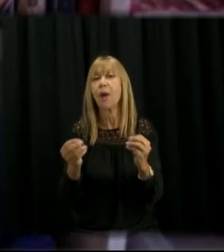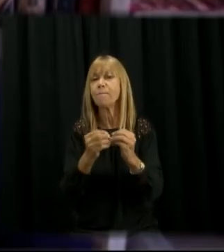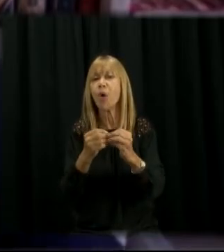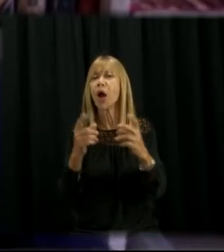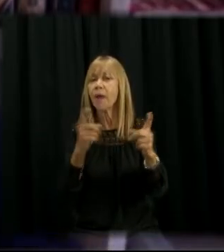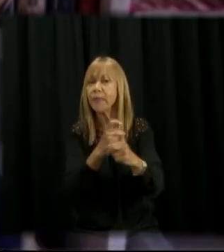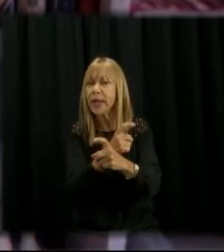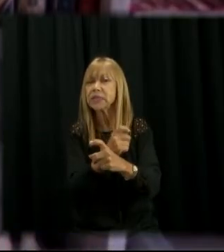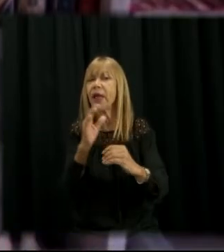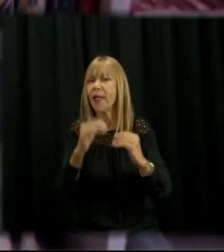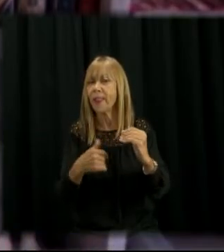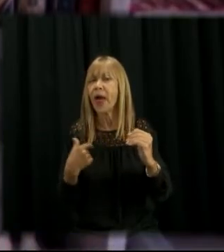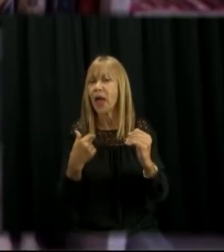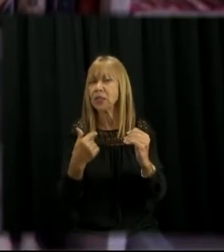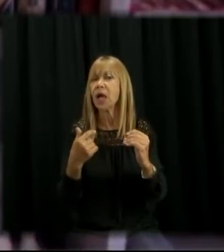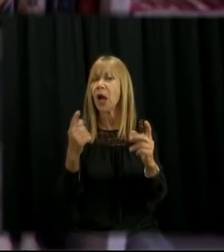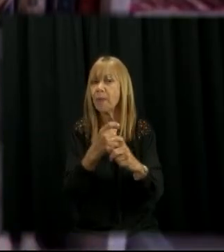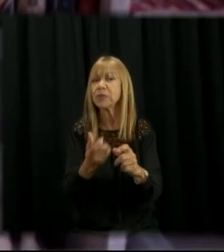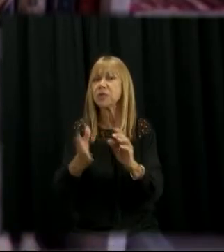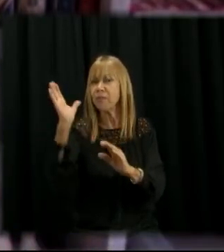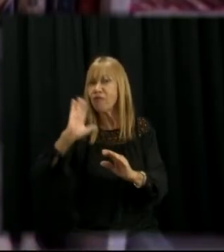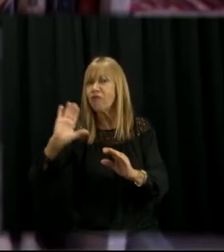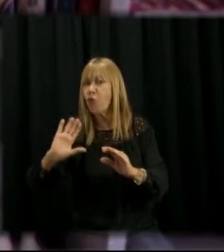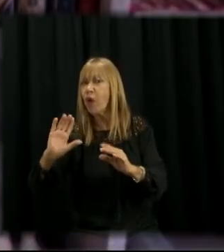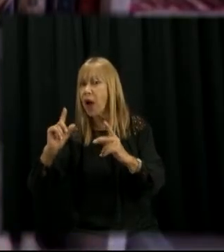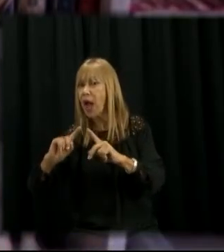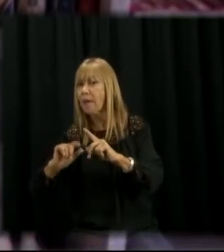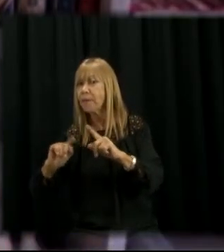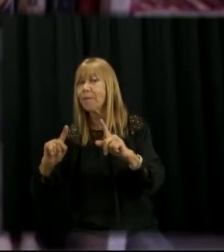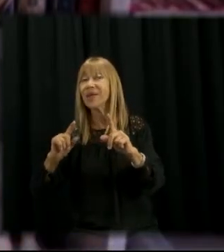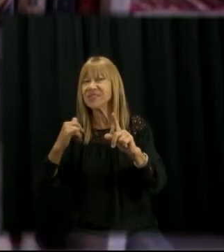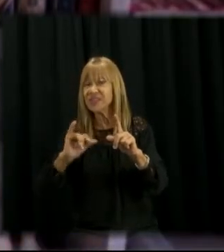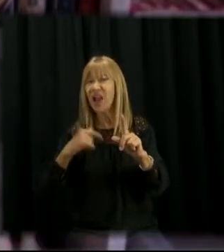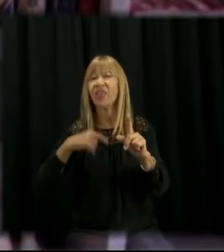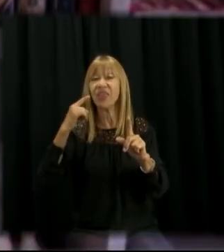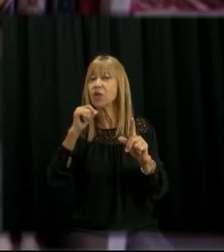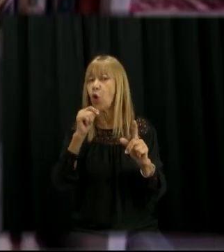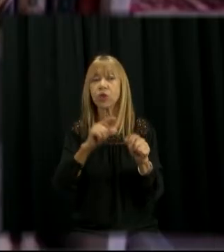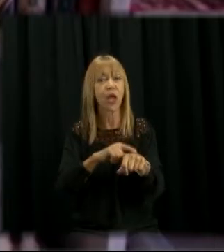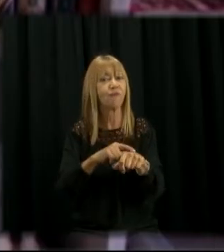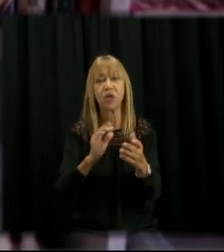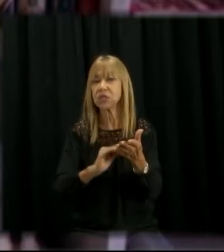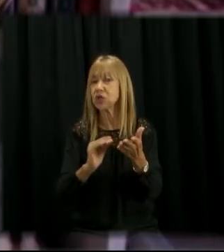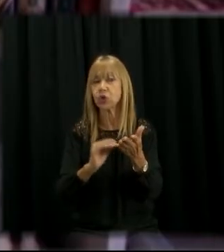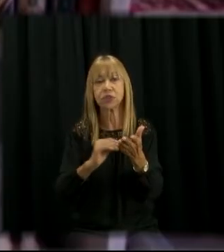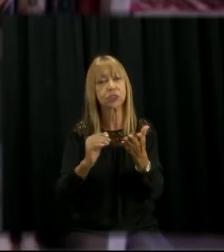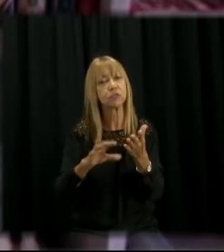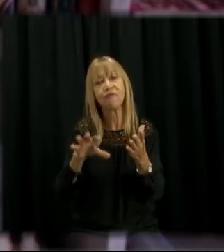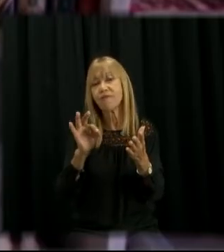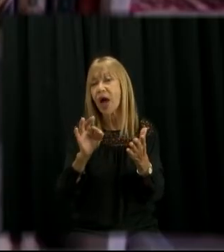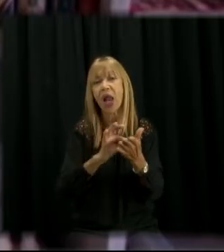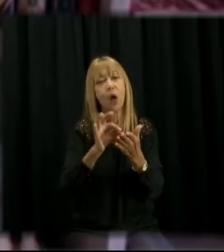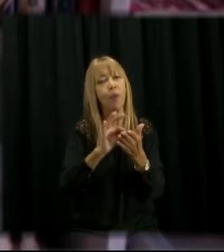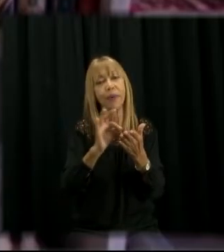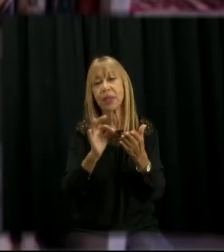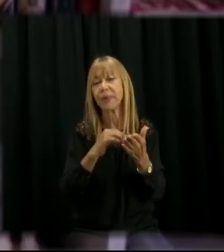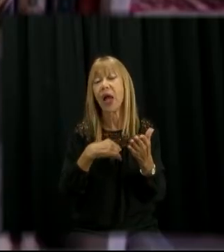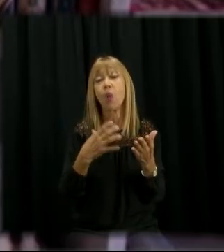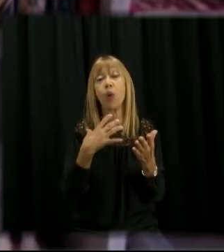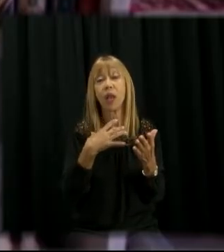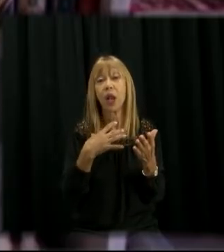está en bancarrota, hay más complejidades que las anteriores, pero todavía no es tiempo para excusas, es tiempo